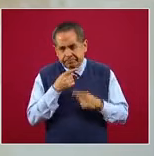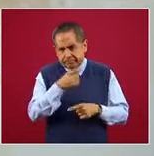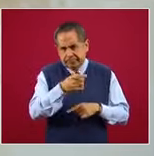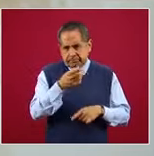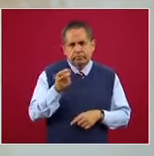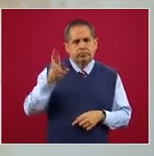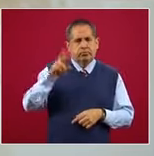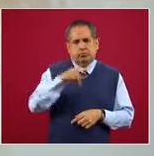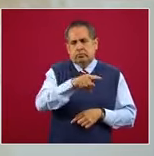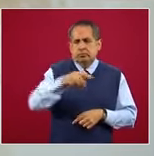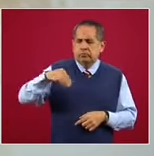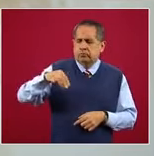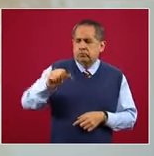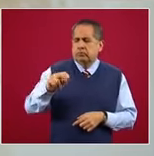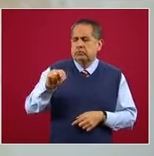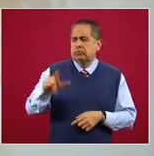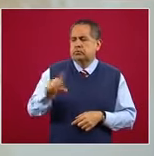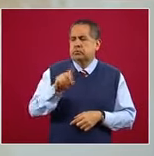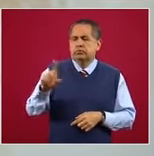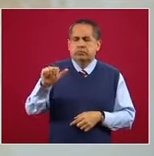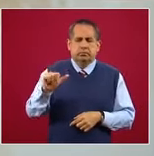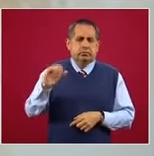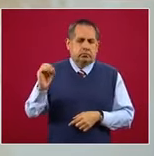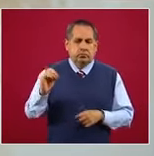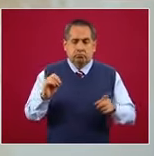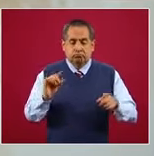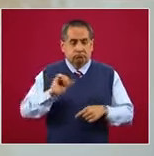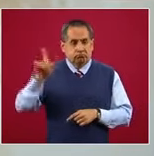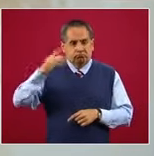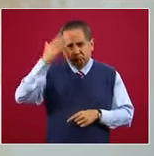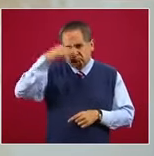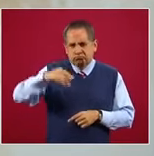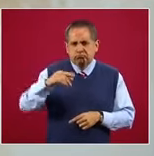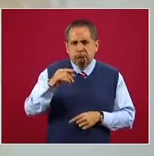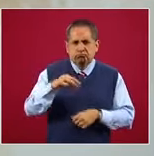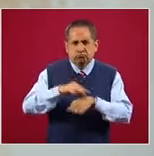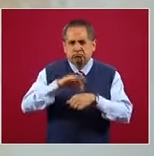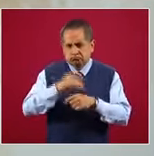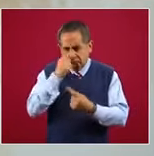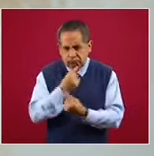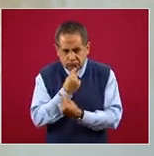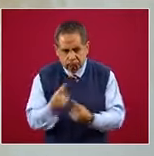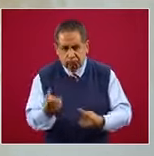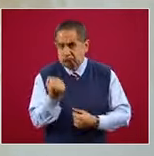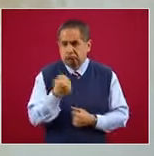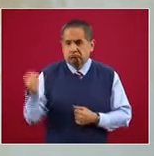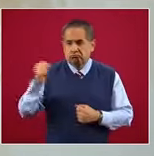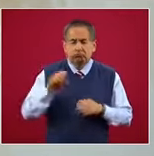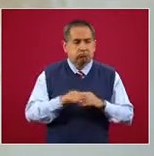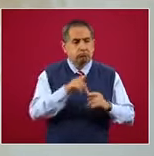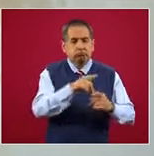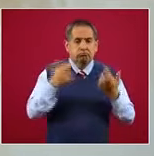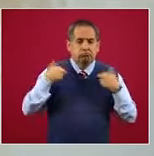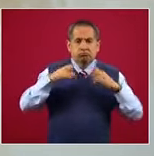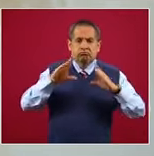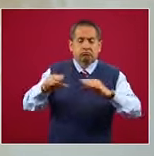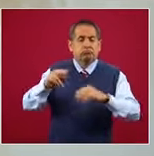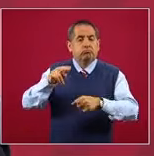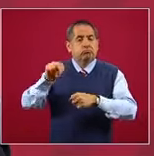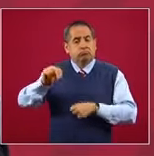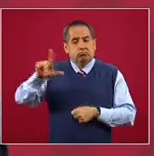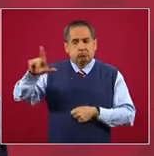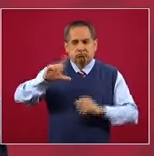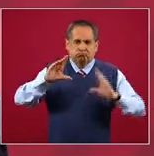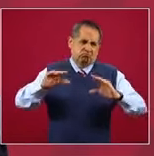el doctor Manuel de la O, brillante pediatra, muy talentoso como pediatra, como maestro de la Universidad Autónoma de Nuevo